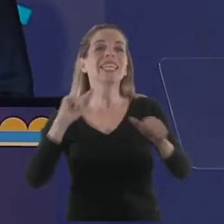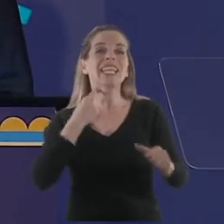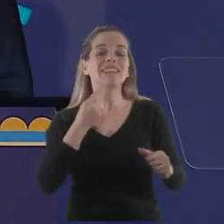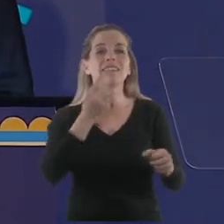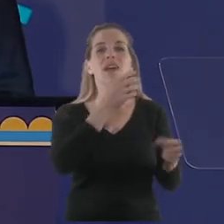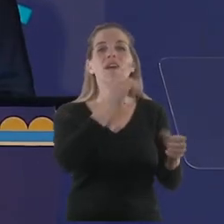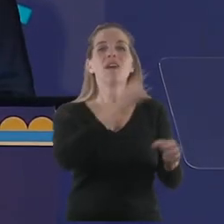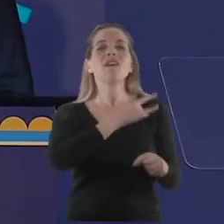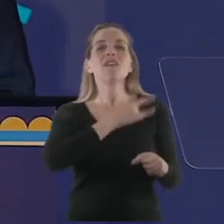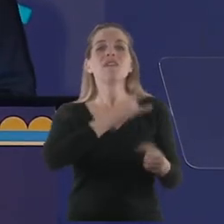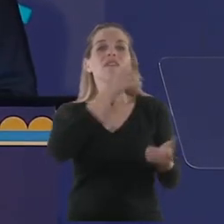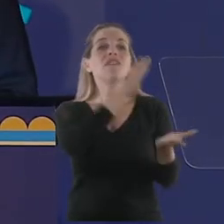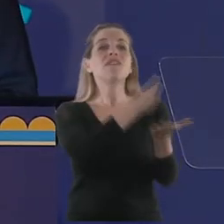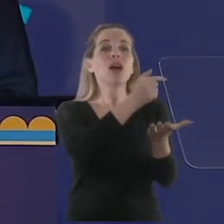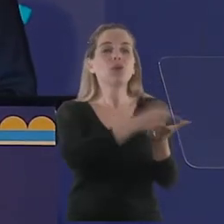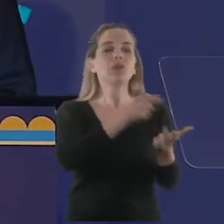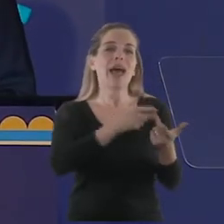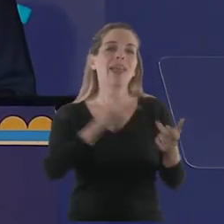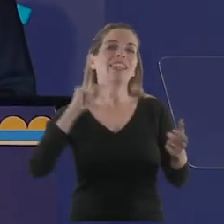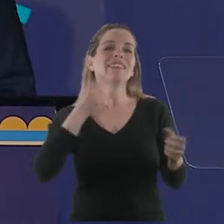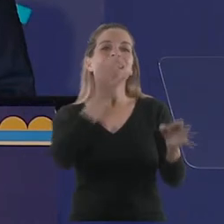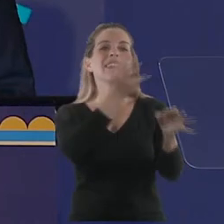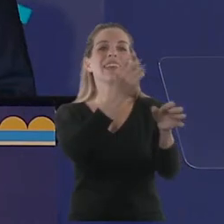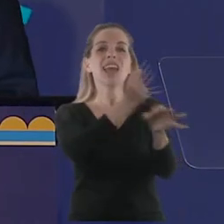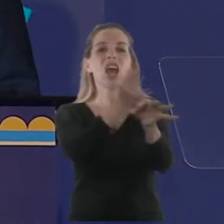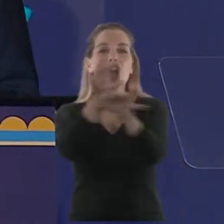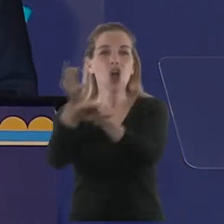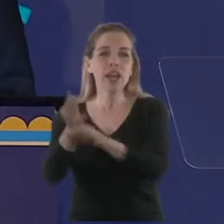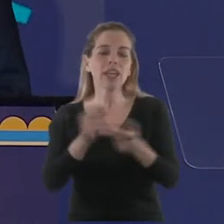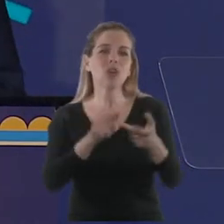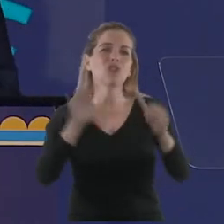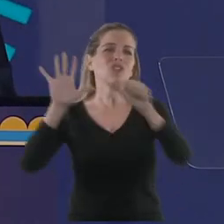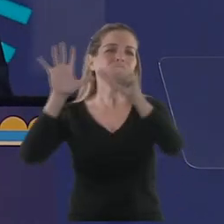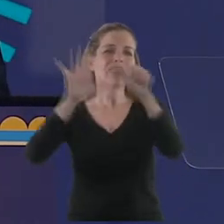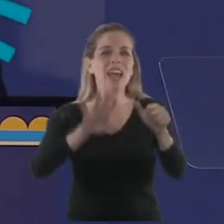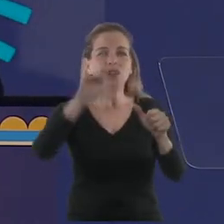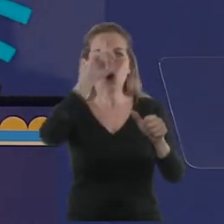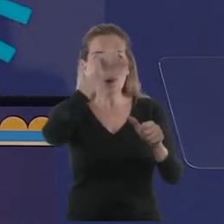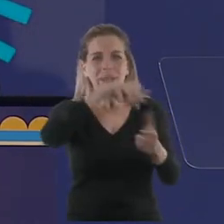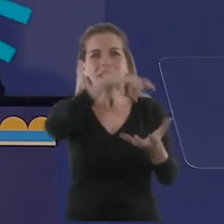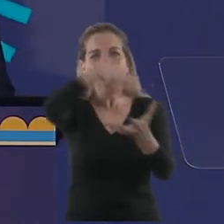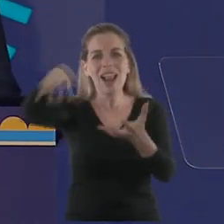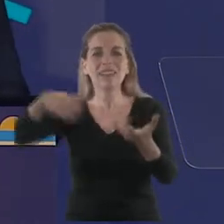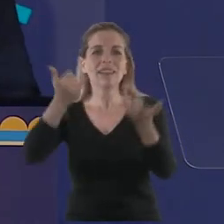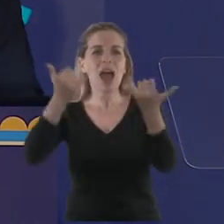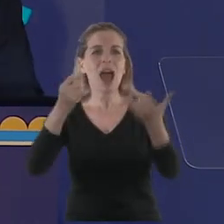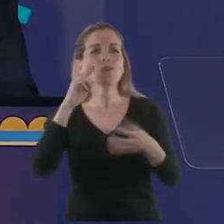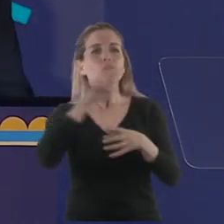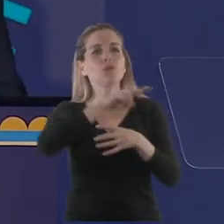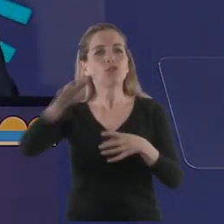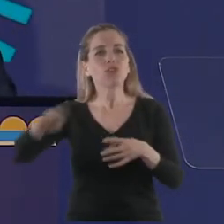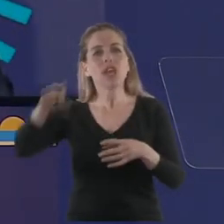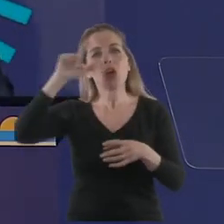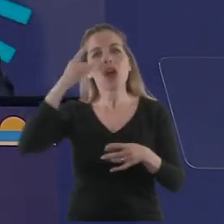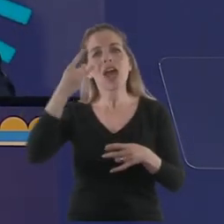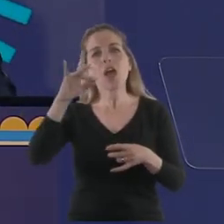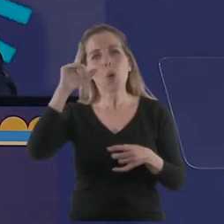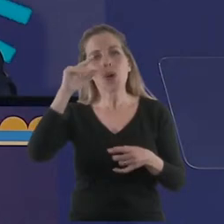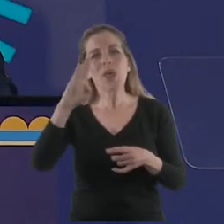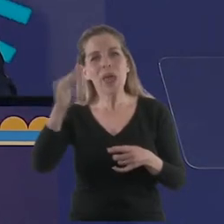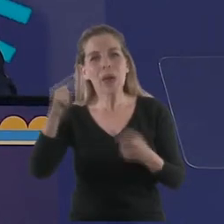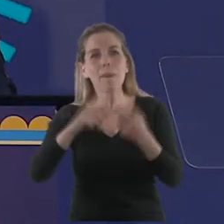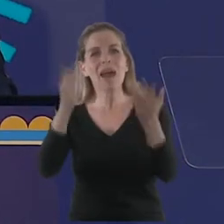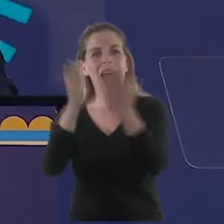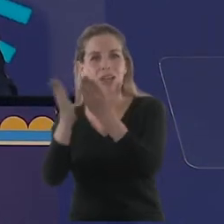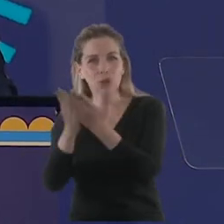colegios, 6 hospitales. Cuenta con 22 museos, con la editorial Eudeba, el Centro Cultural Ricardo Rojas, con